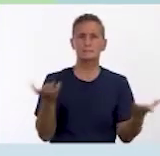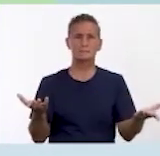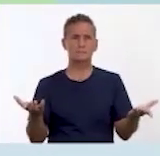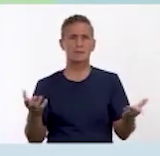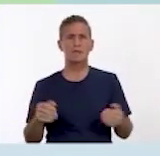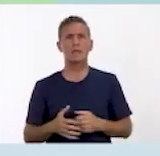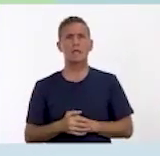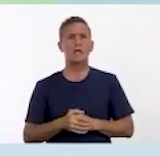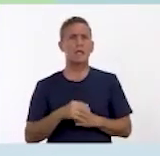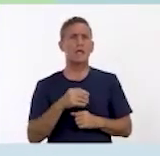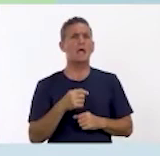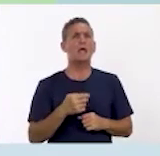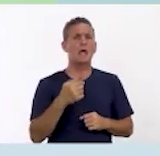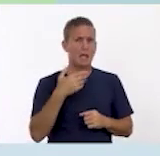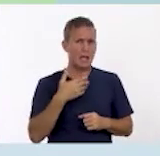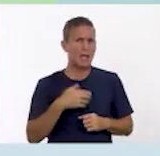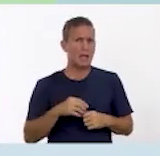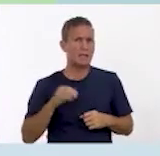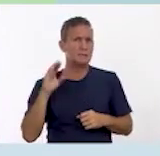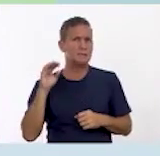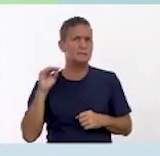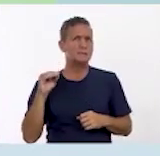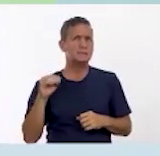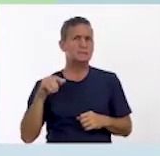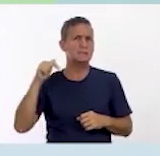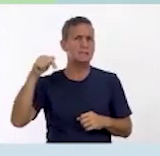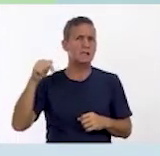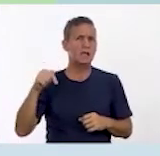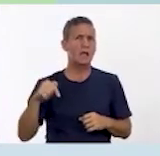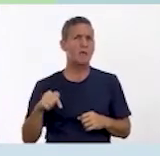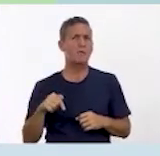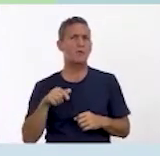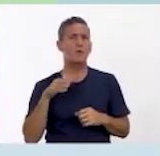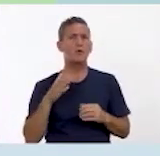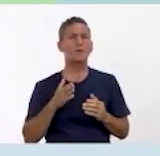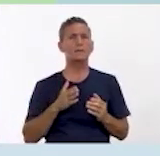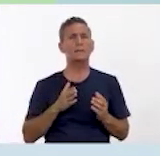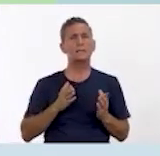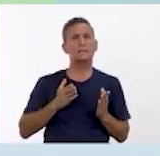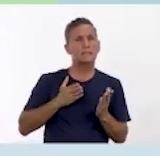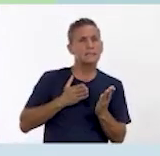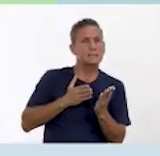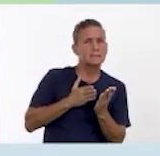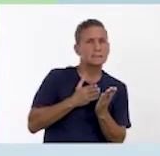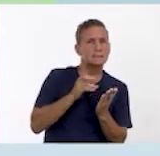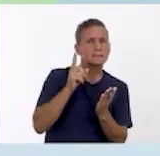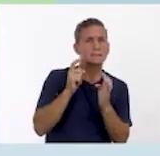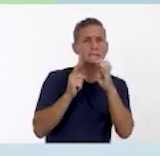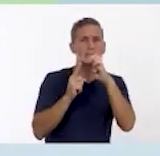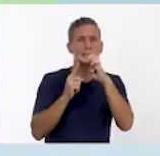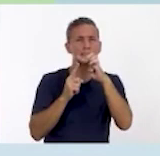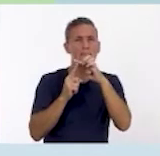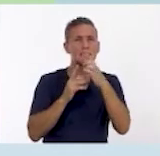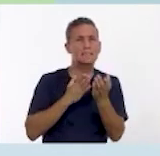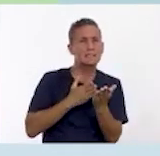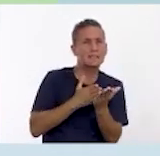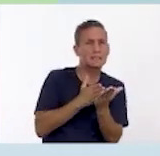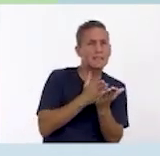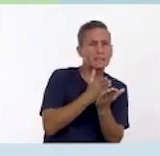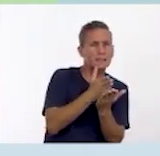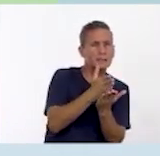las relaciones entre los países. Tendencia. ¿Por qué? Porque la integración es una vía de ser